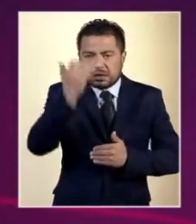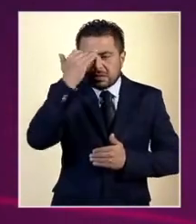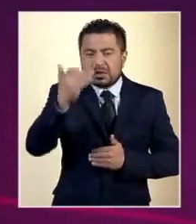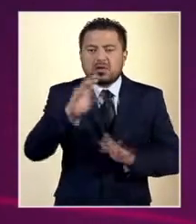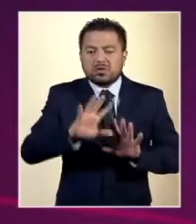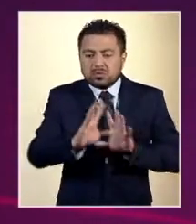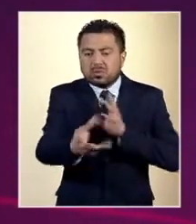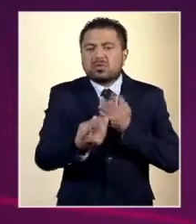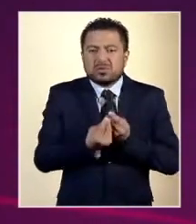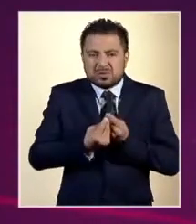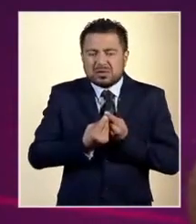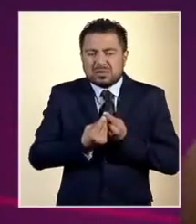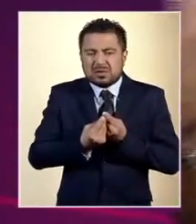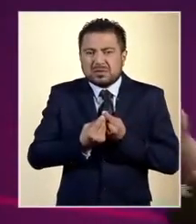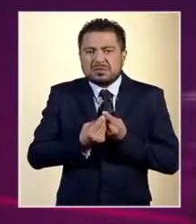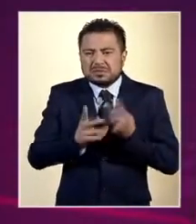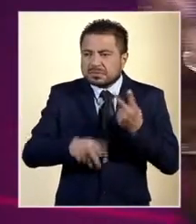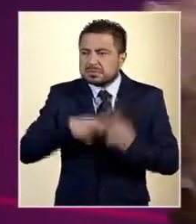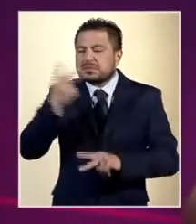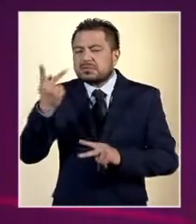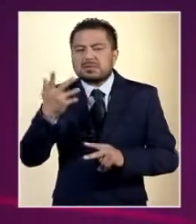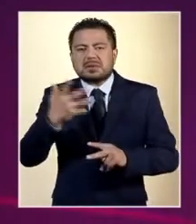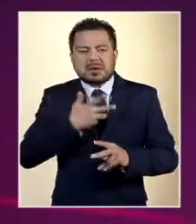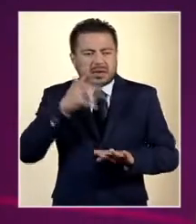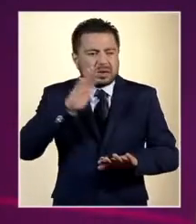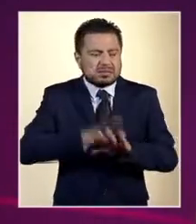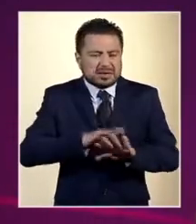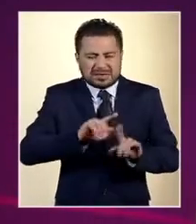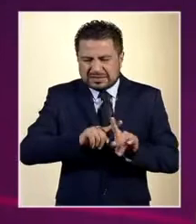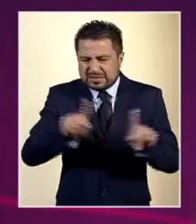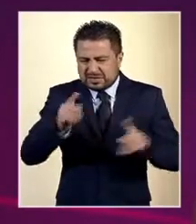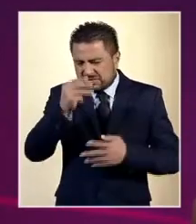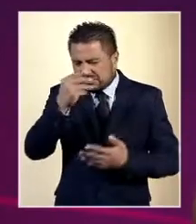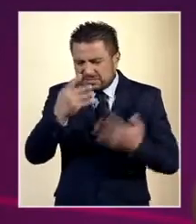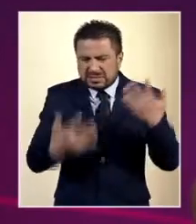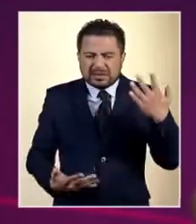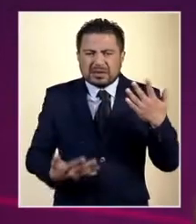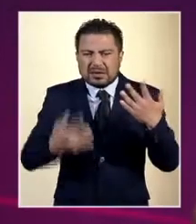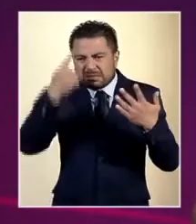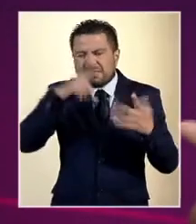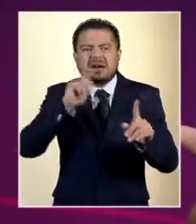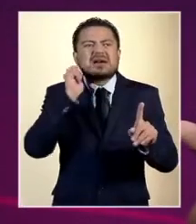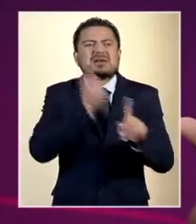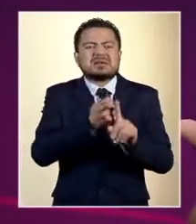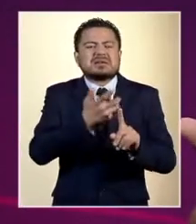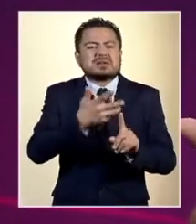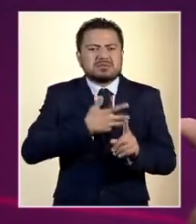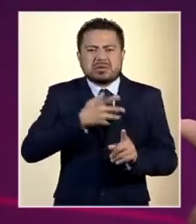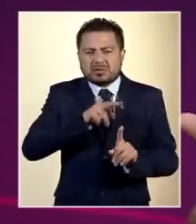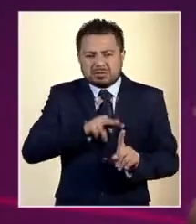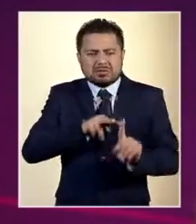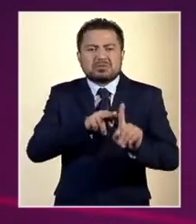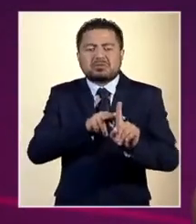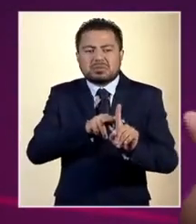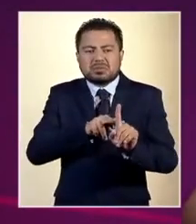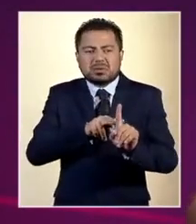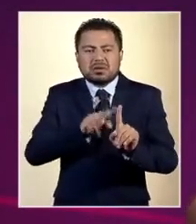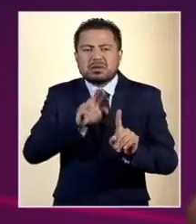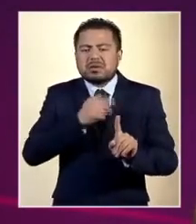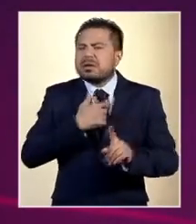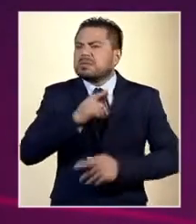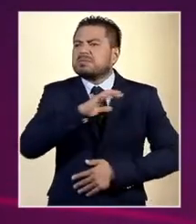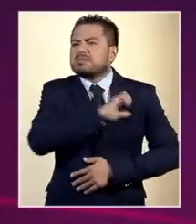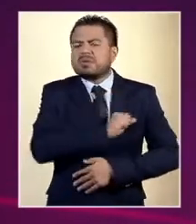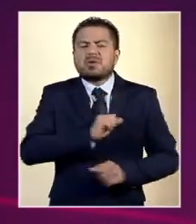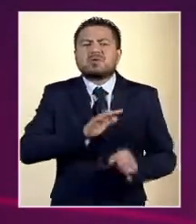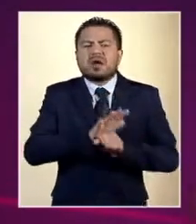estar juntas y juntos, vamos a tener una gran gama de opciones para que ellos también puedan mirar, ¿no? ¿Qué me